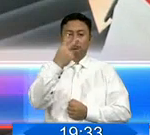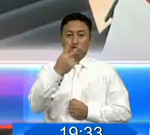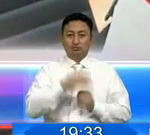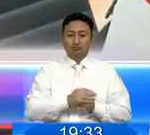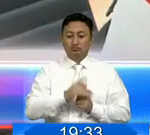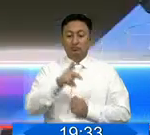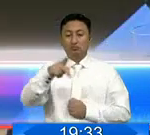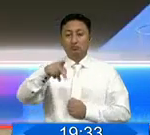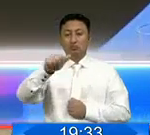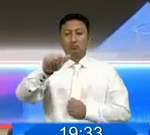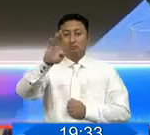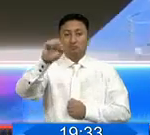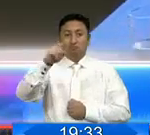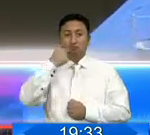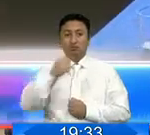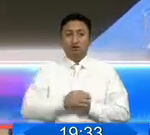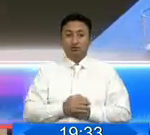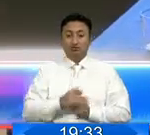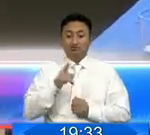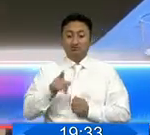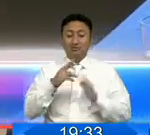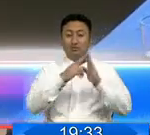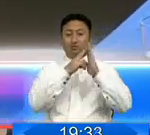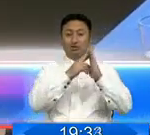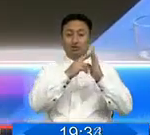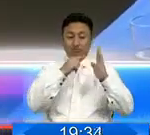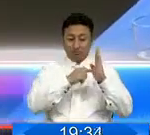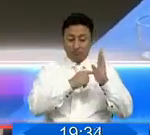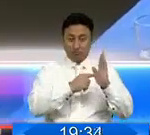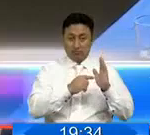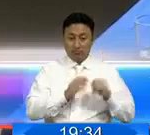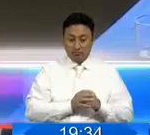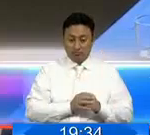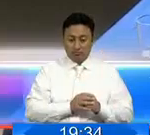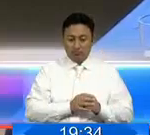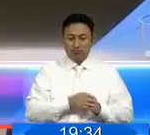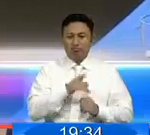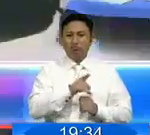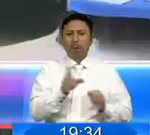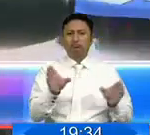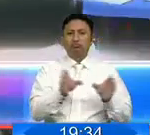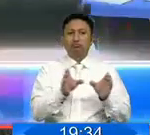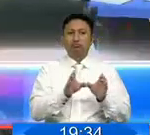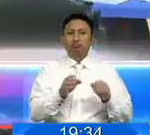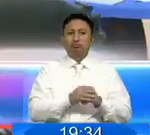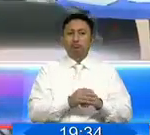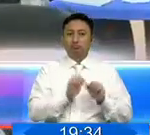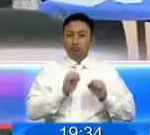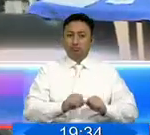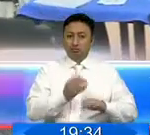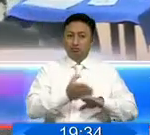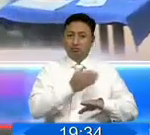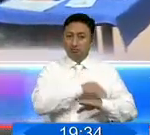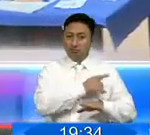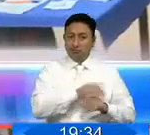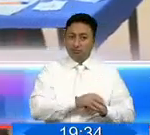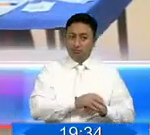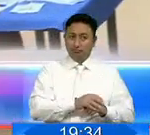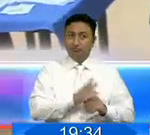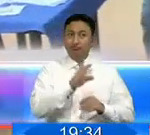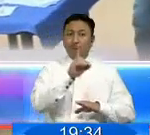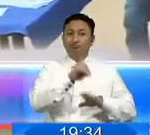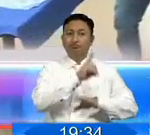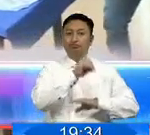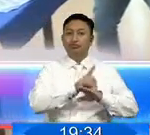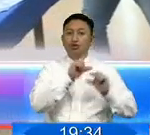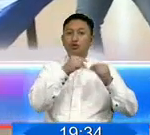de Pablo Pérez, quien aseguró que dentro de los requisitos que presentó estaría un certificado de haber ejercido supuestamente la dirigencia